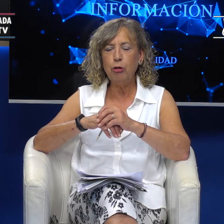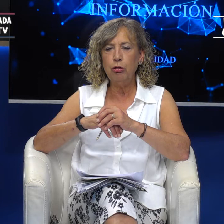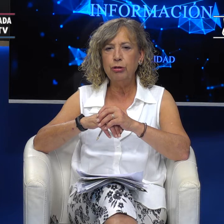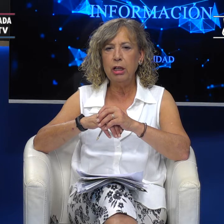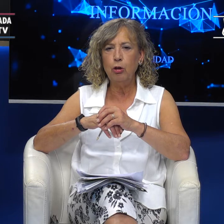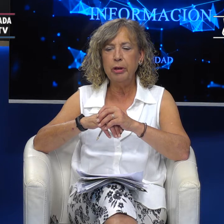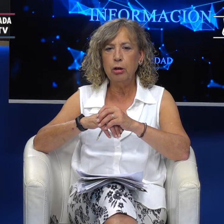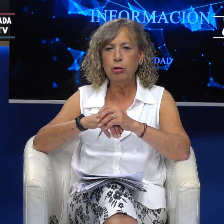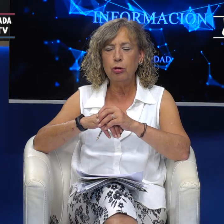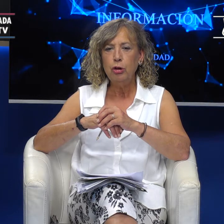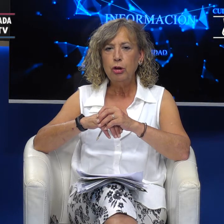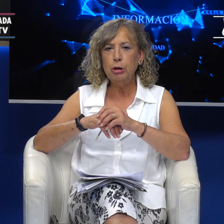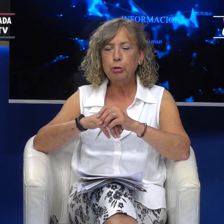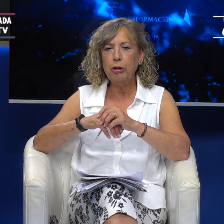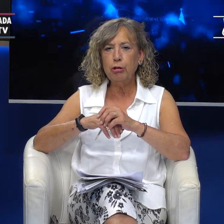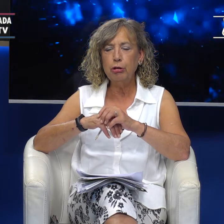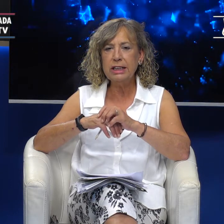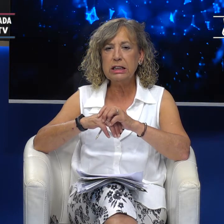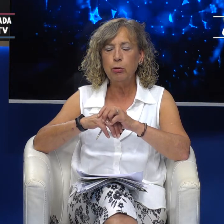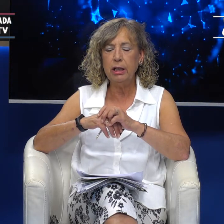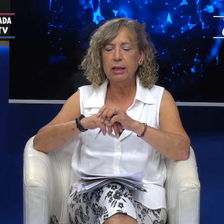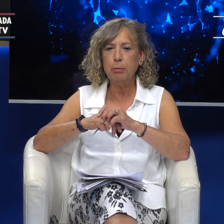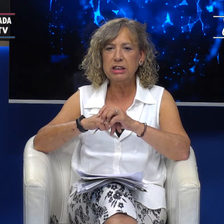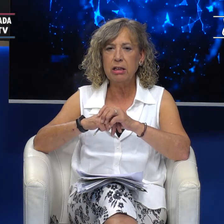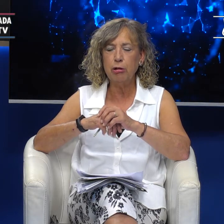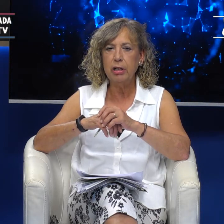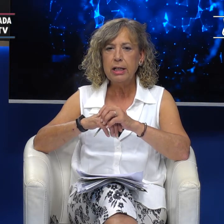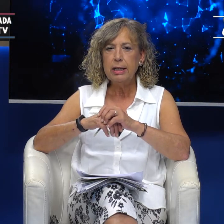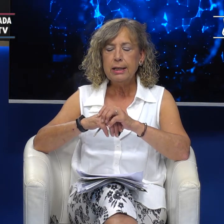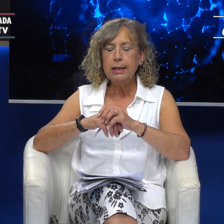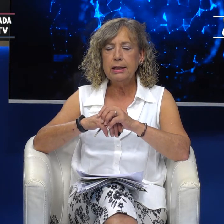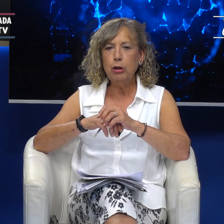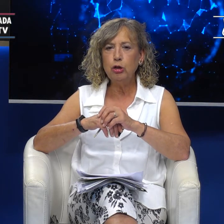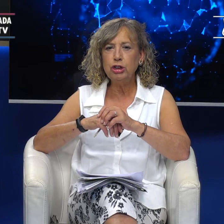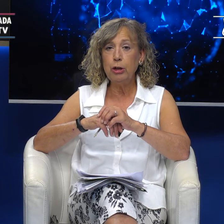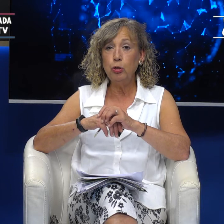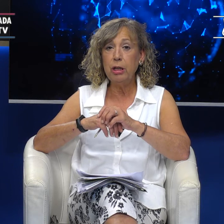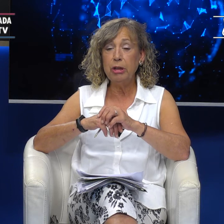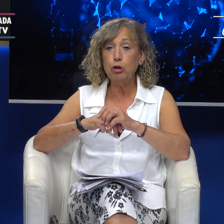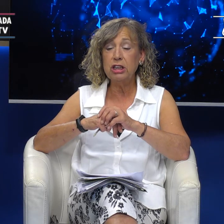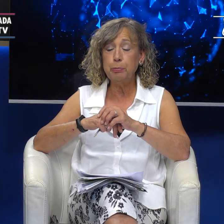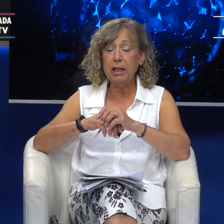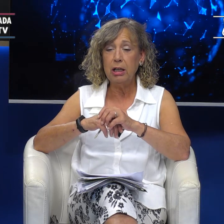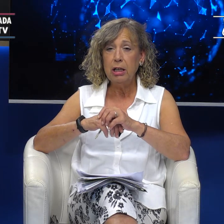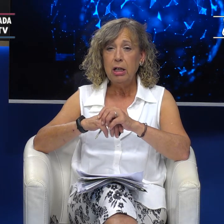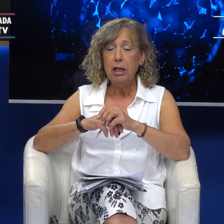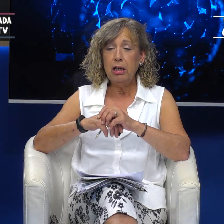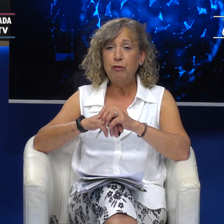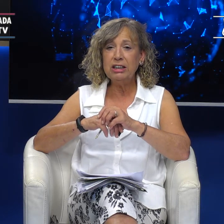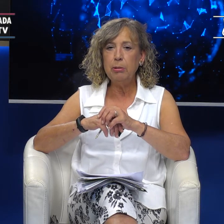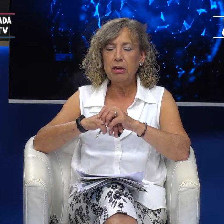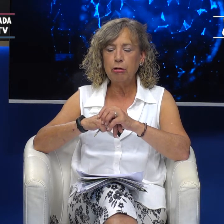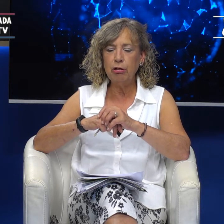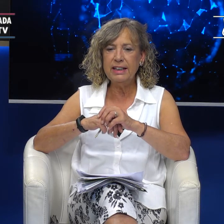delegado del gobierno diputaciones eeuu de la en representación de los ayuntamientos se espera